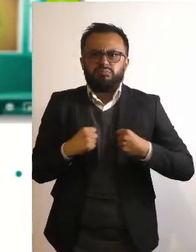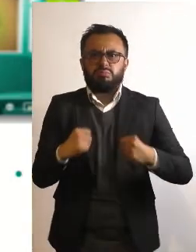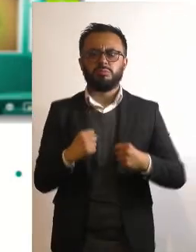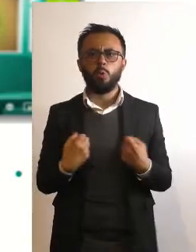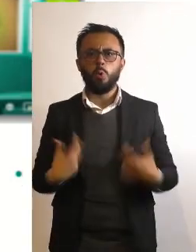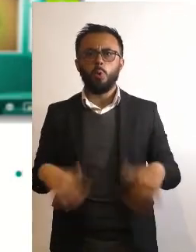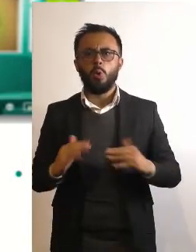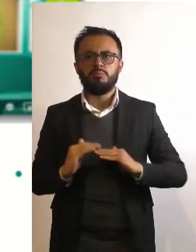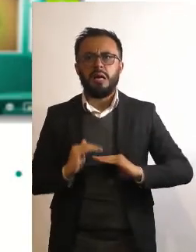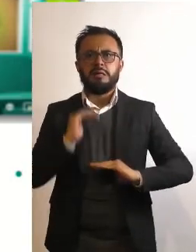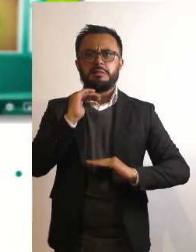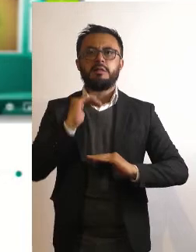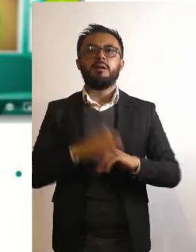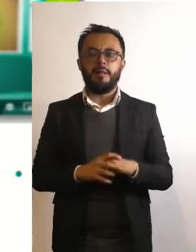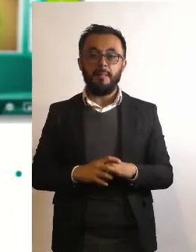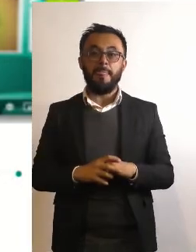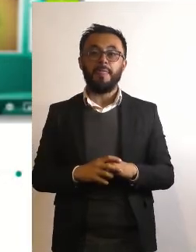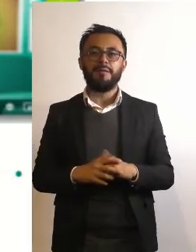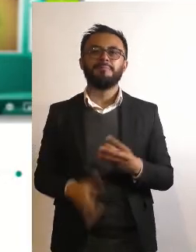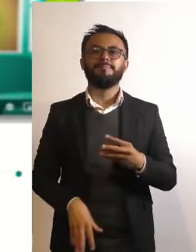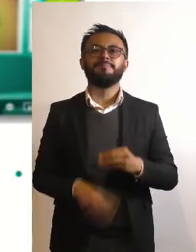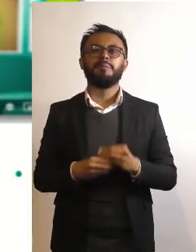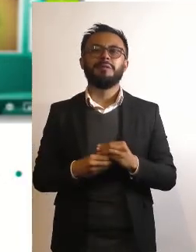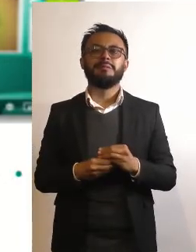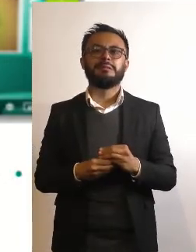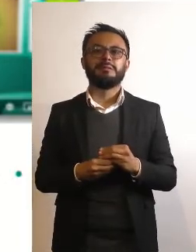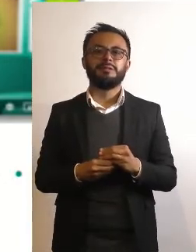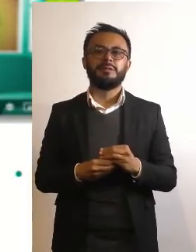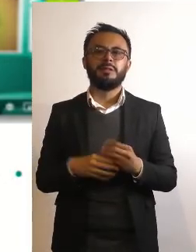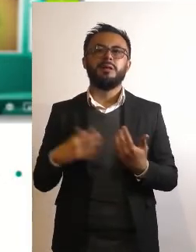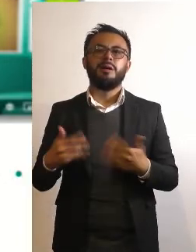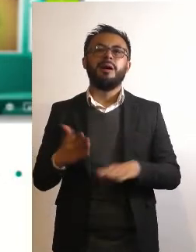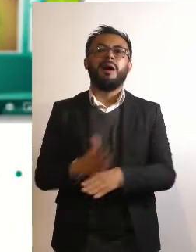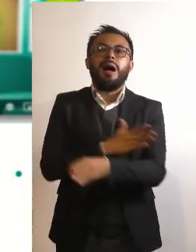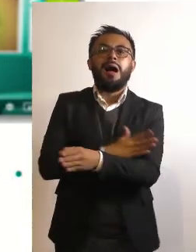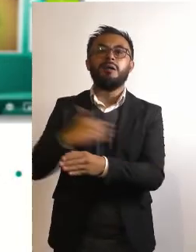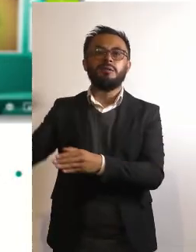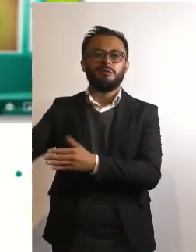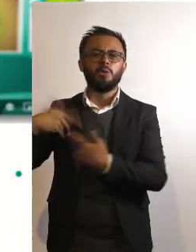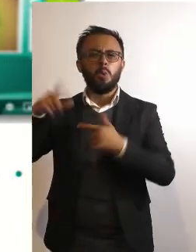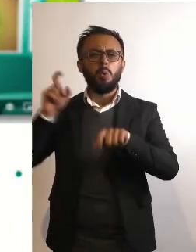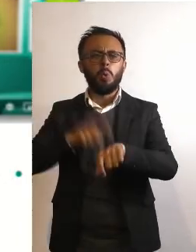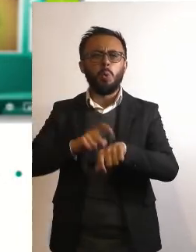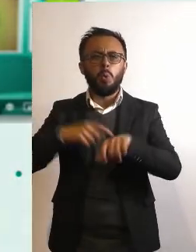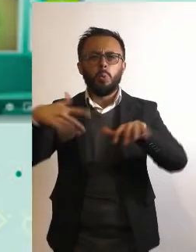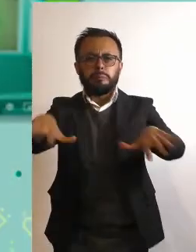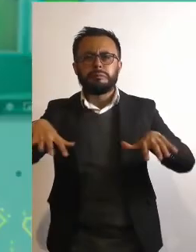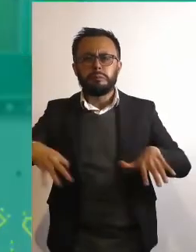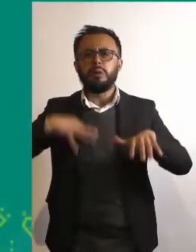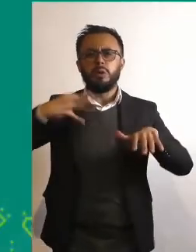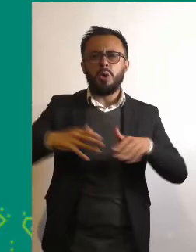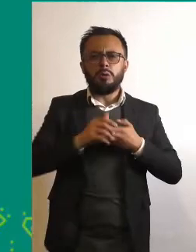que tuvimos por esa gran jornada de inducción Expedición Unibosque.